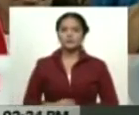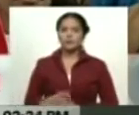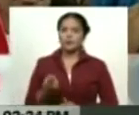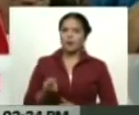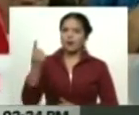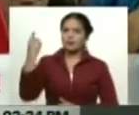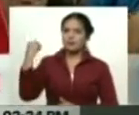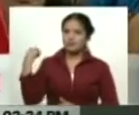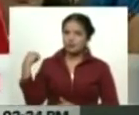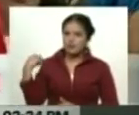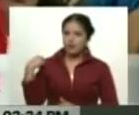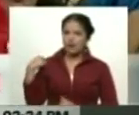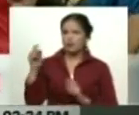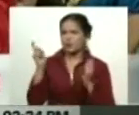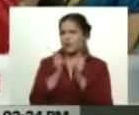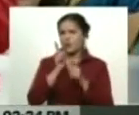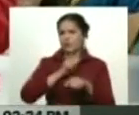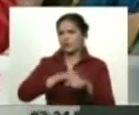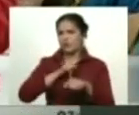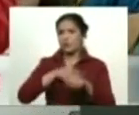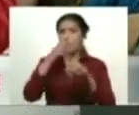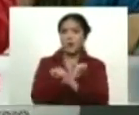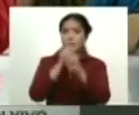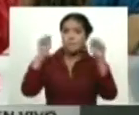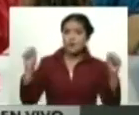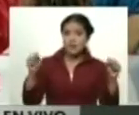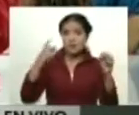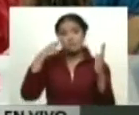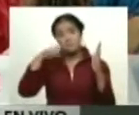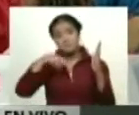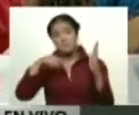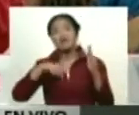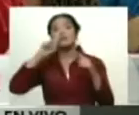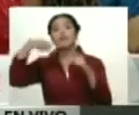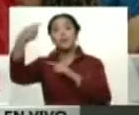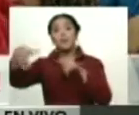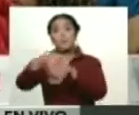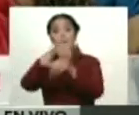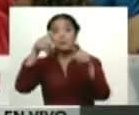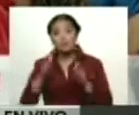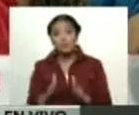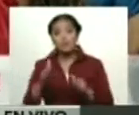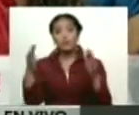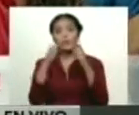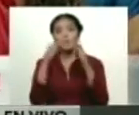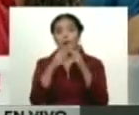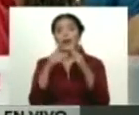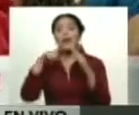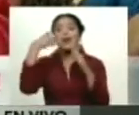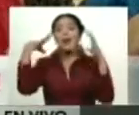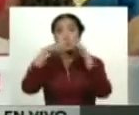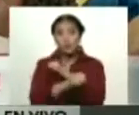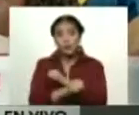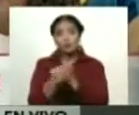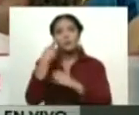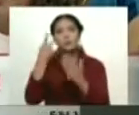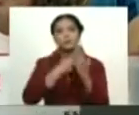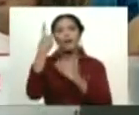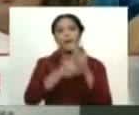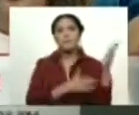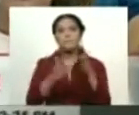ayer un rato en la mañana revisando y después el ministro de Vivienda estuvo revisando en la noche el plan de